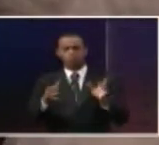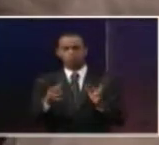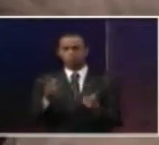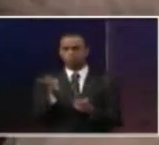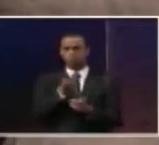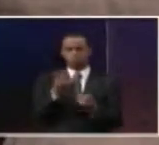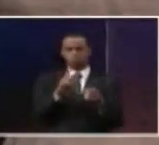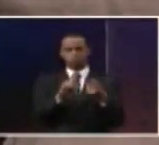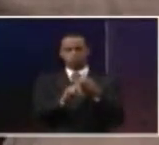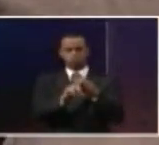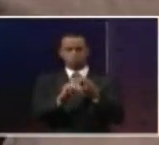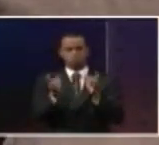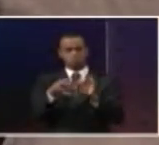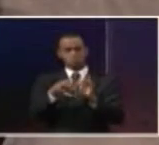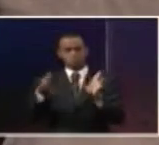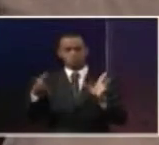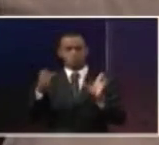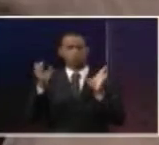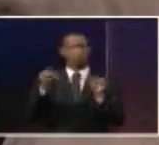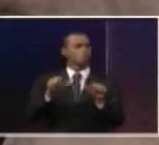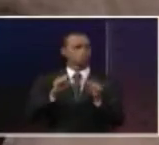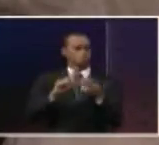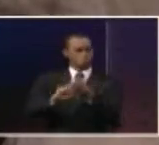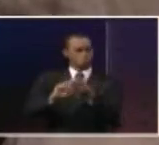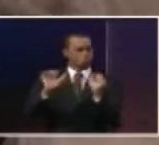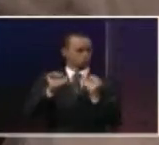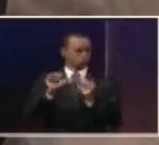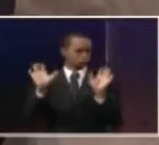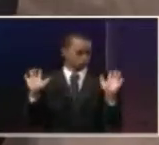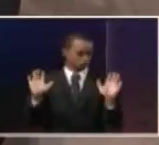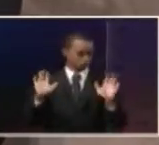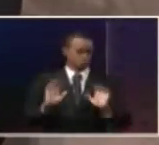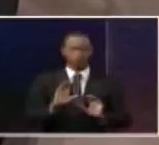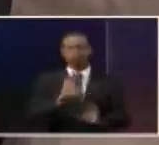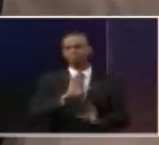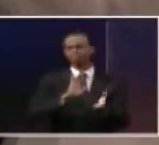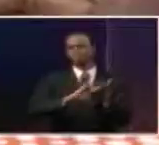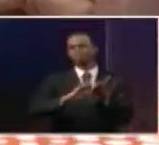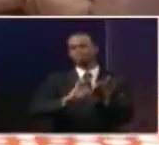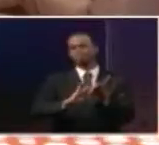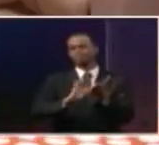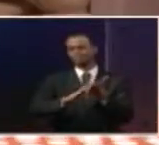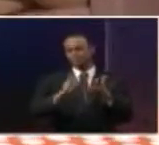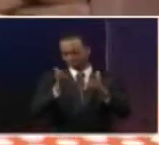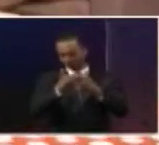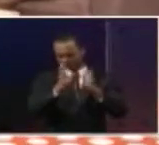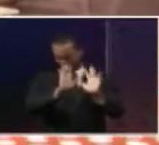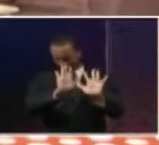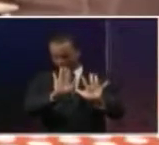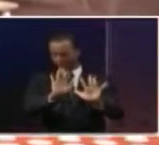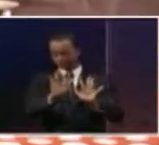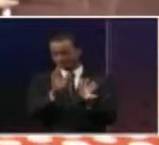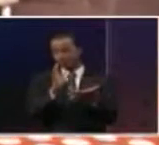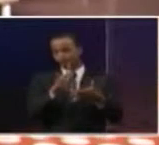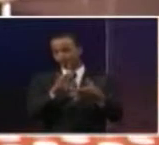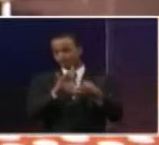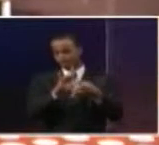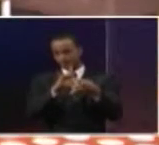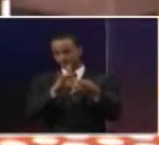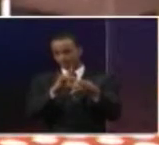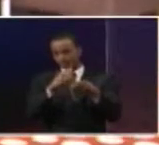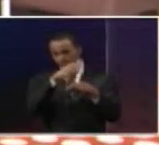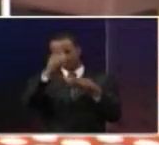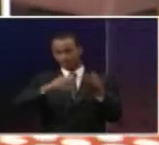dos, entonces, ¿por qué no podemos ser amigos? Pero ahora, pero, perdón, si hay interés, perdón sí que no te vamos interrumpa, a pelear. Perdón, o sea, cuando termina una relación, usualmente